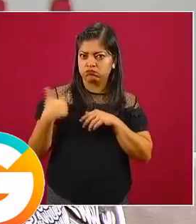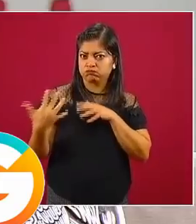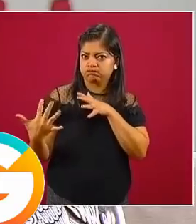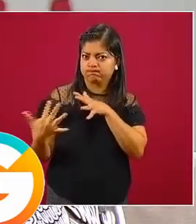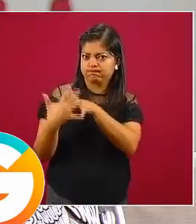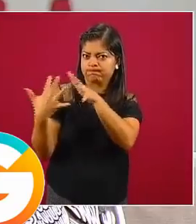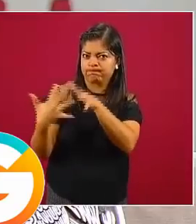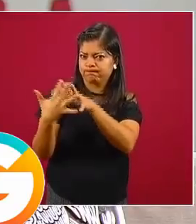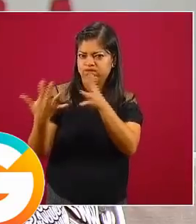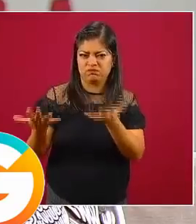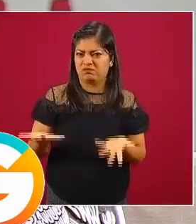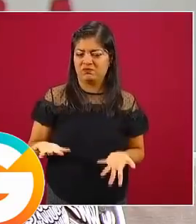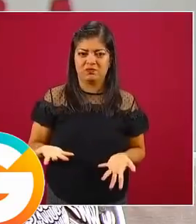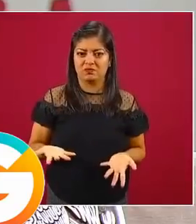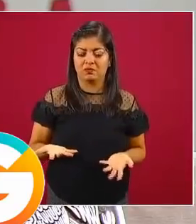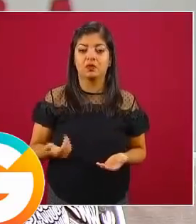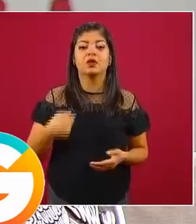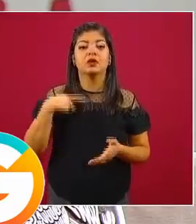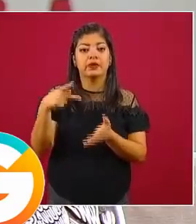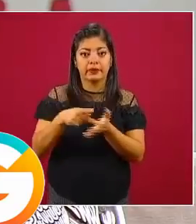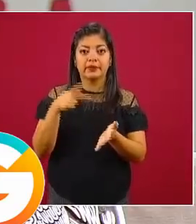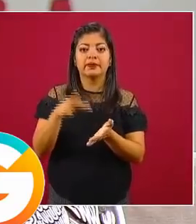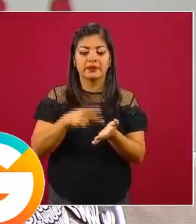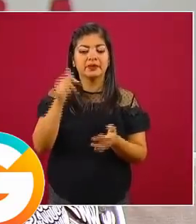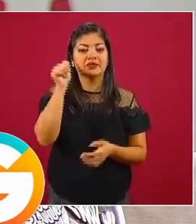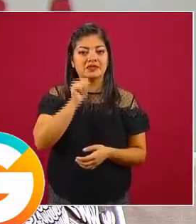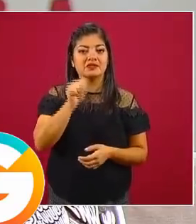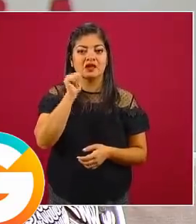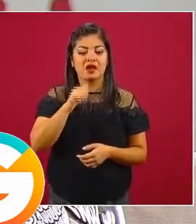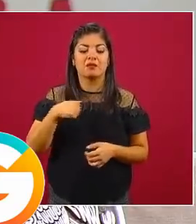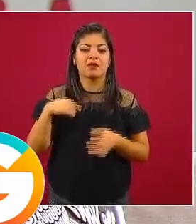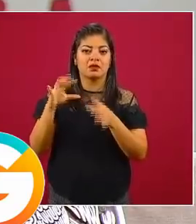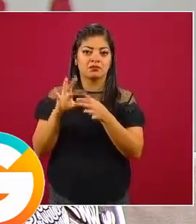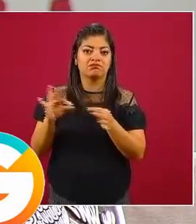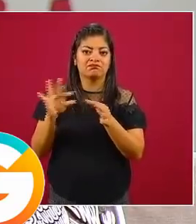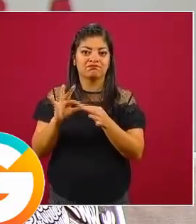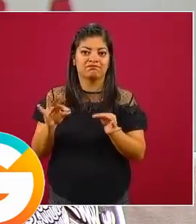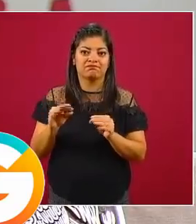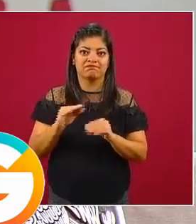ya lo hemos dicho muchas veces.